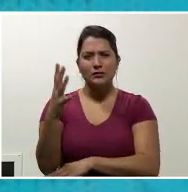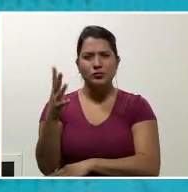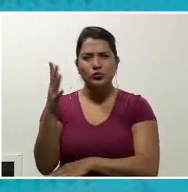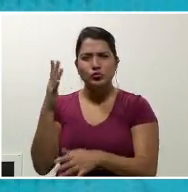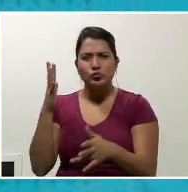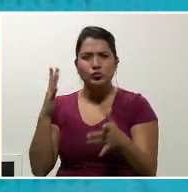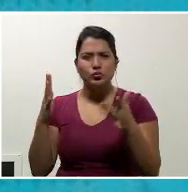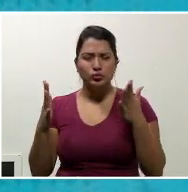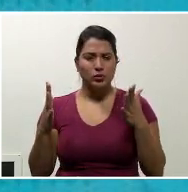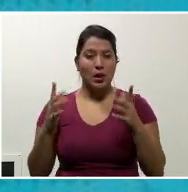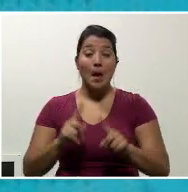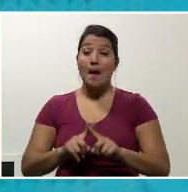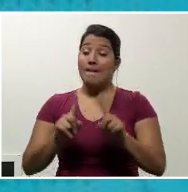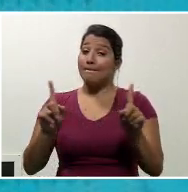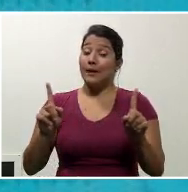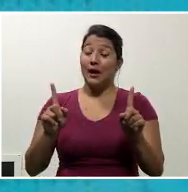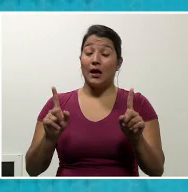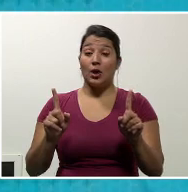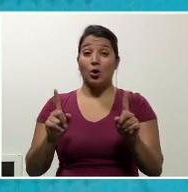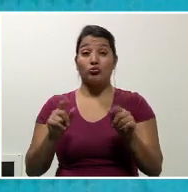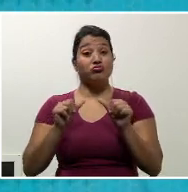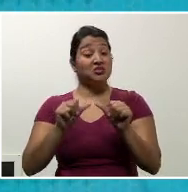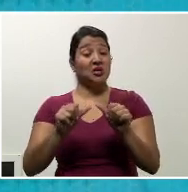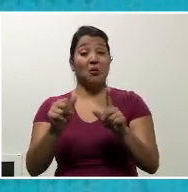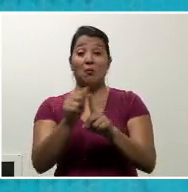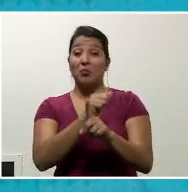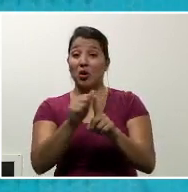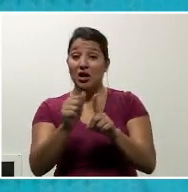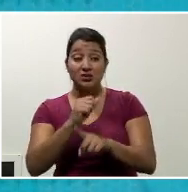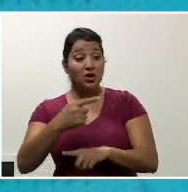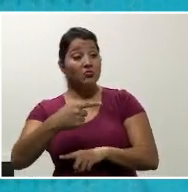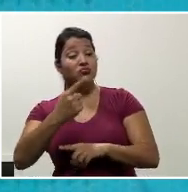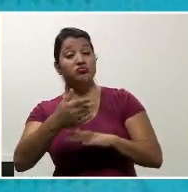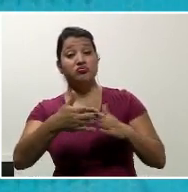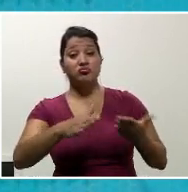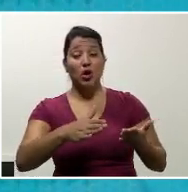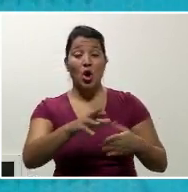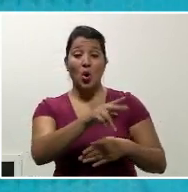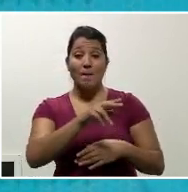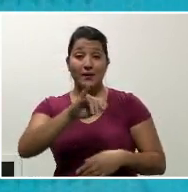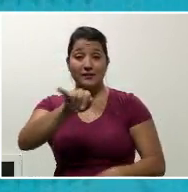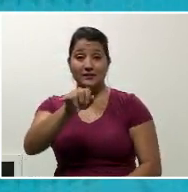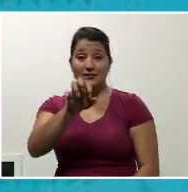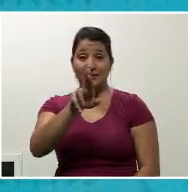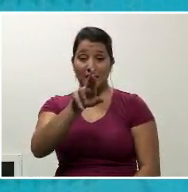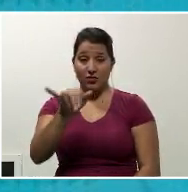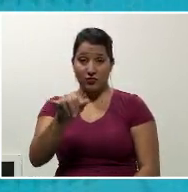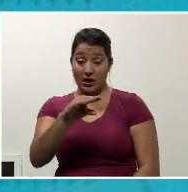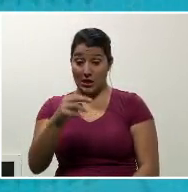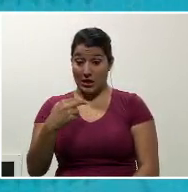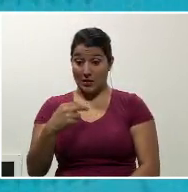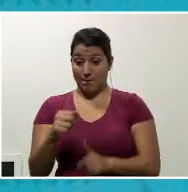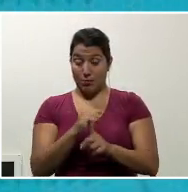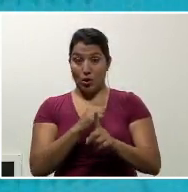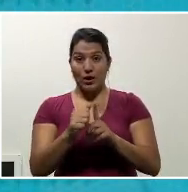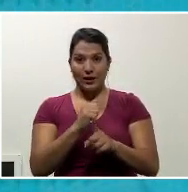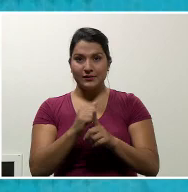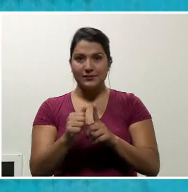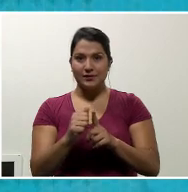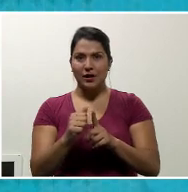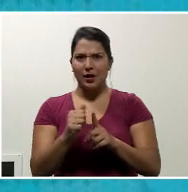el proceso de violencia o la muerte de compañero Jerry y la violencia que sufrimos nosotras, porque fue